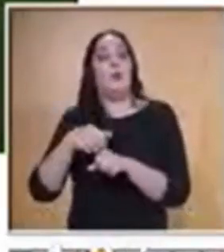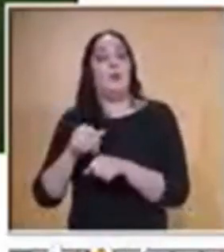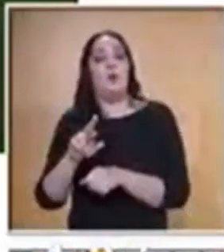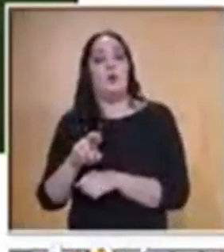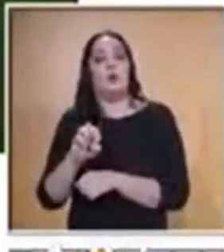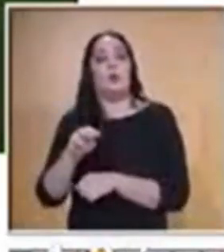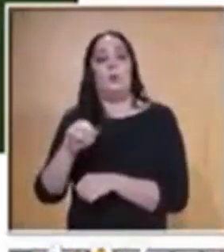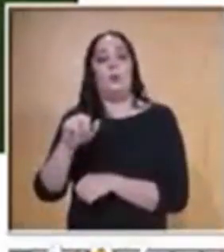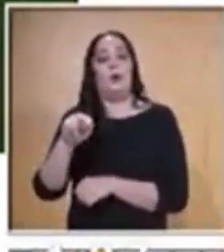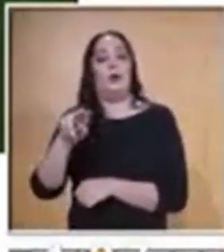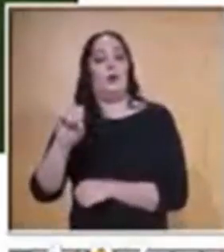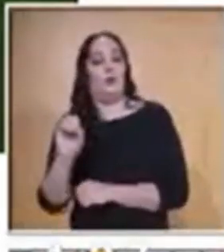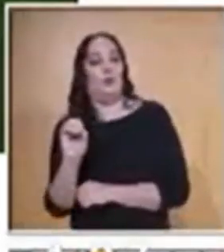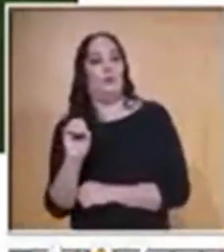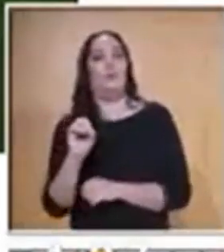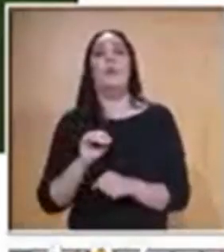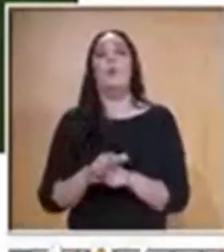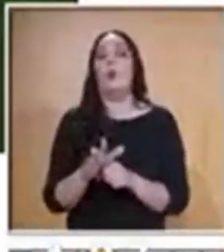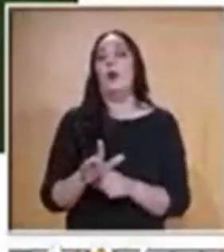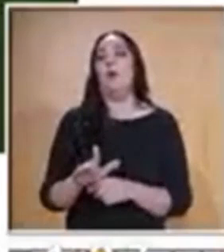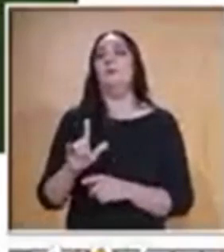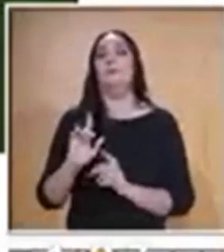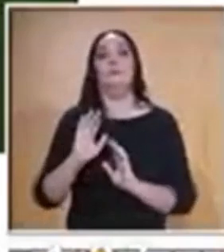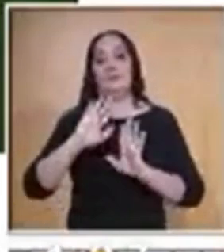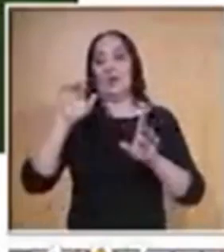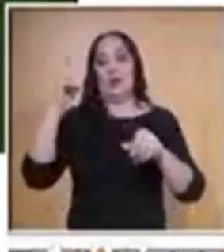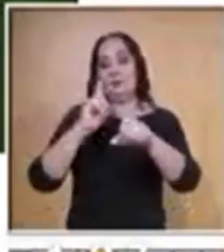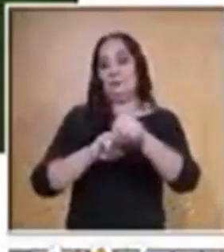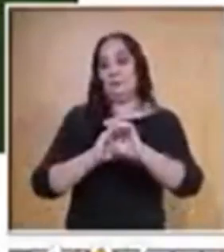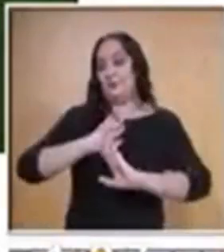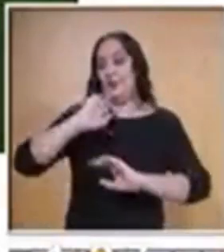numeración romana. Así es. ¿Tiempo?